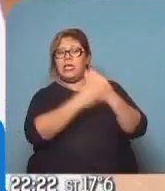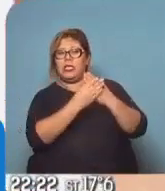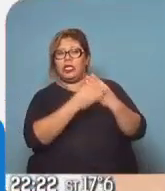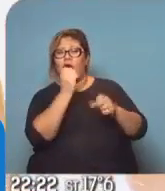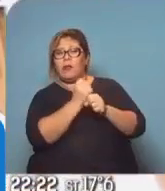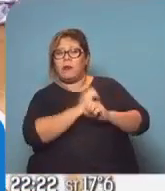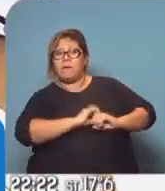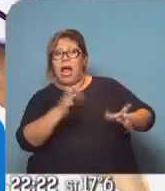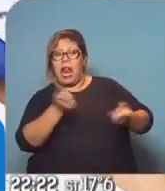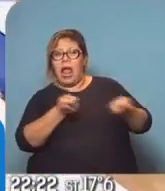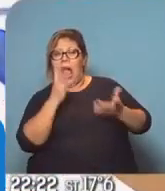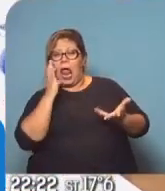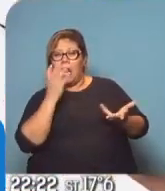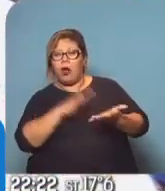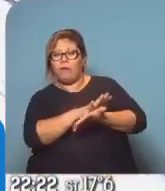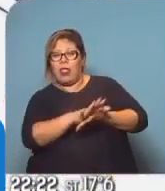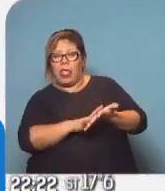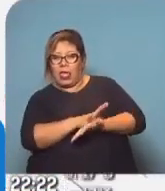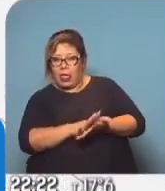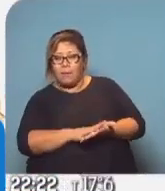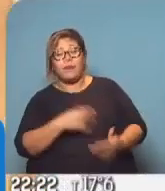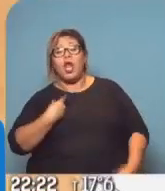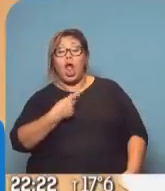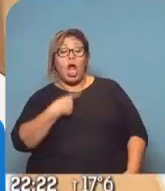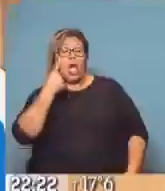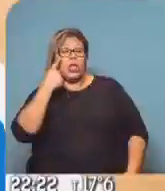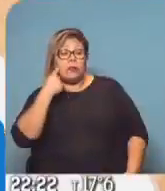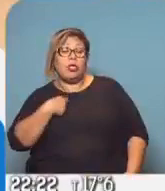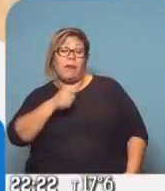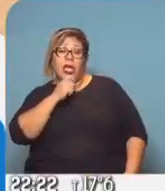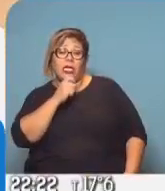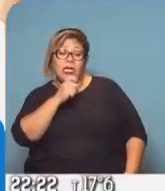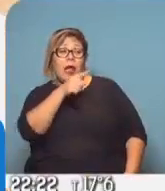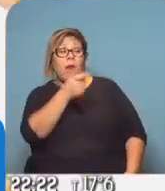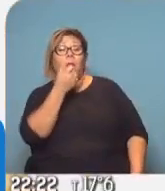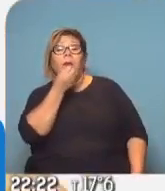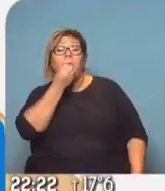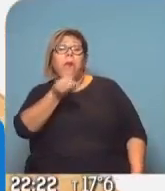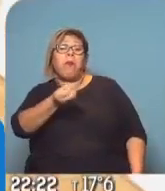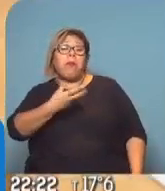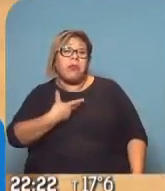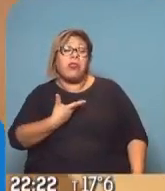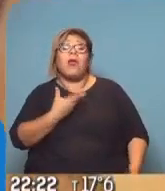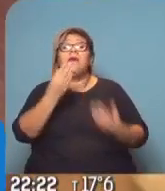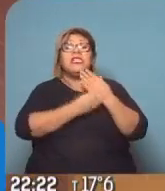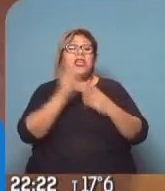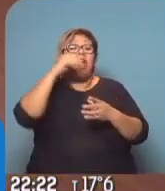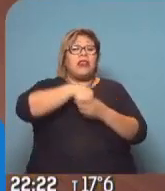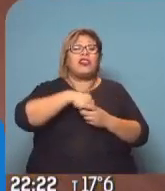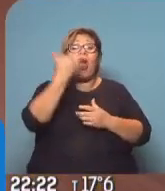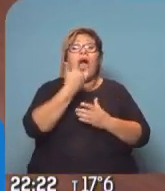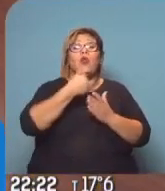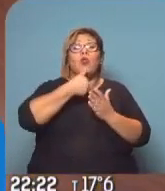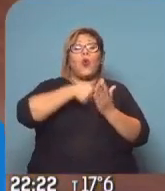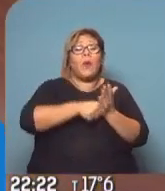y qué sé yo, entonces nos conocemos hace mucho y estamos tomando un café y me decís, mira, hay un documento secreto en el ministerio que muestra que van a